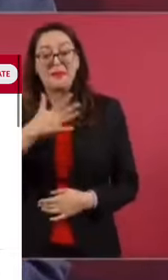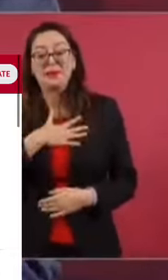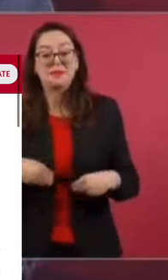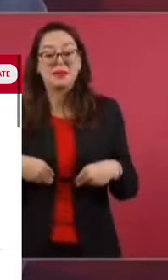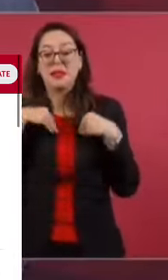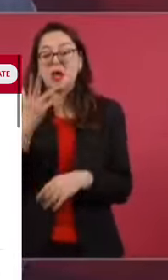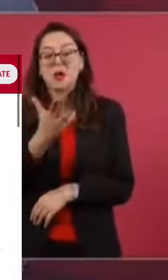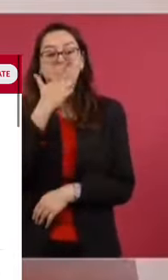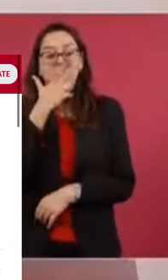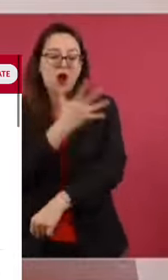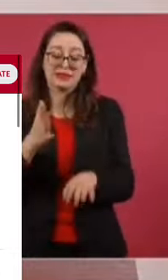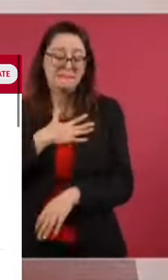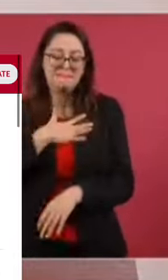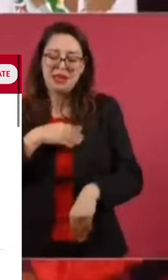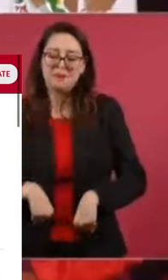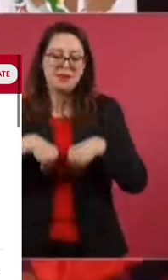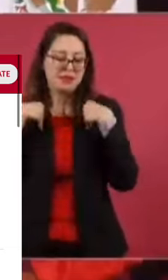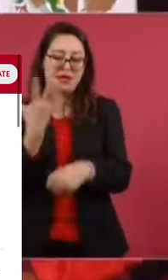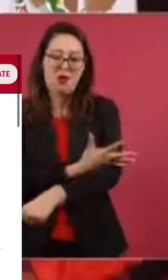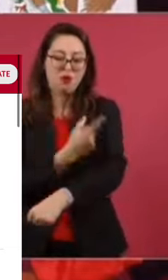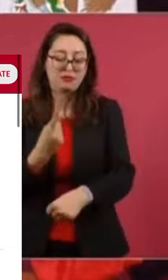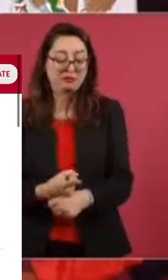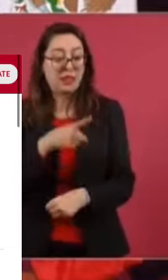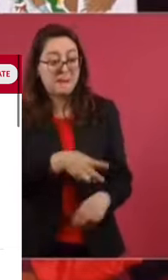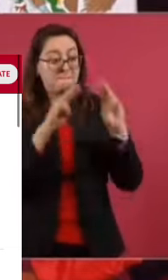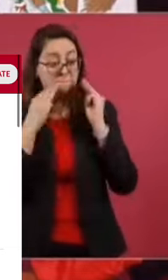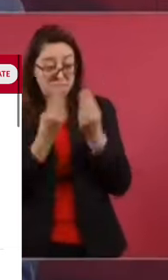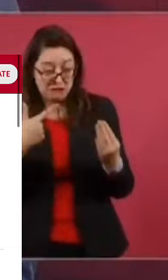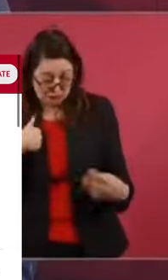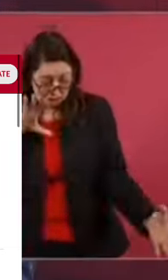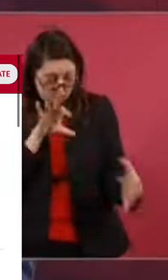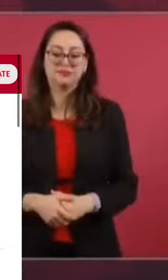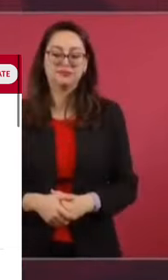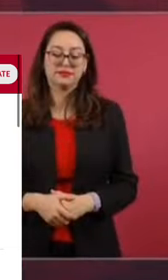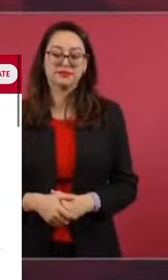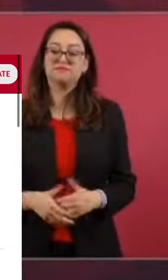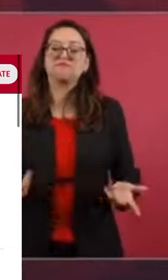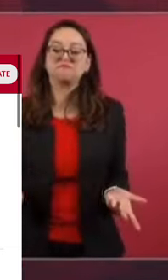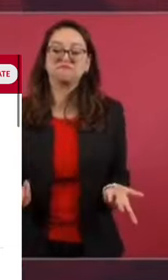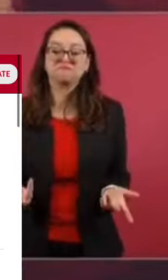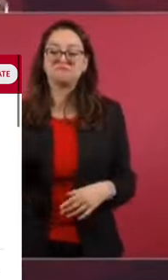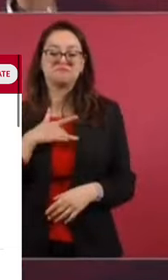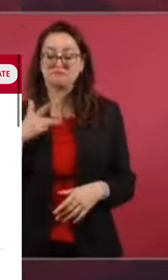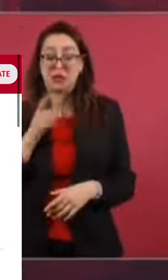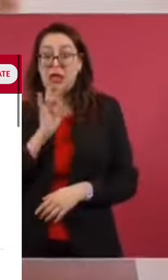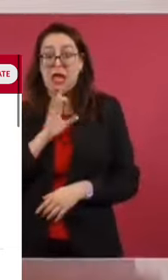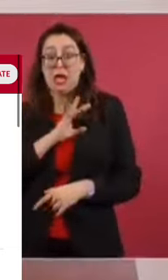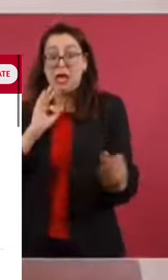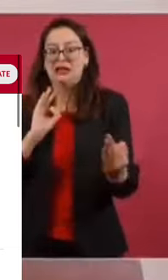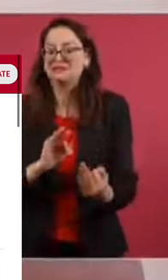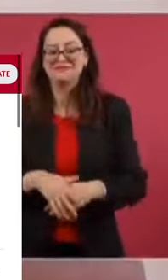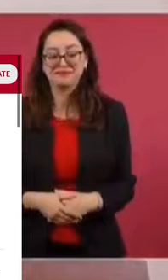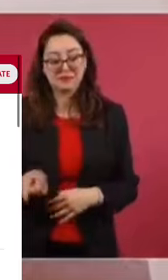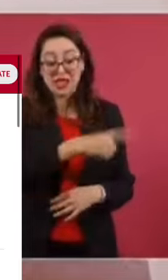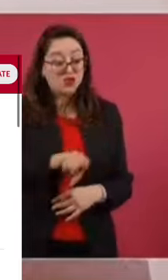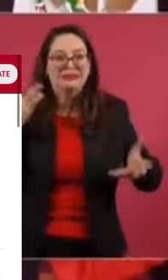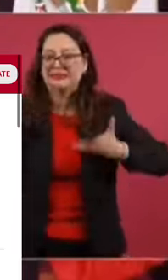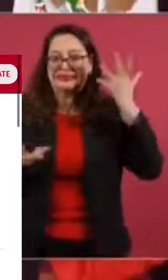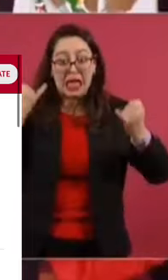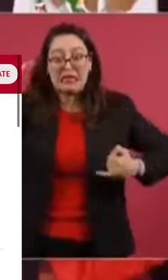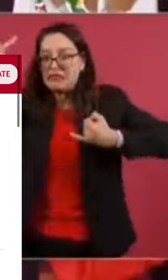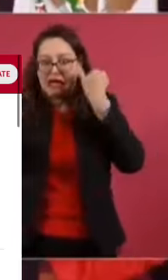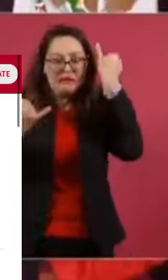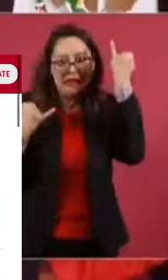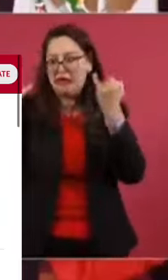vida es la honestidad. No establezco relaciones de complicidad con nadie. Entonces, por eso, no hay nada que temer. Están queriendo, ¿no?,